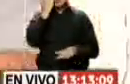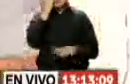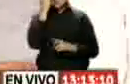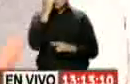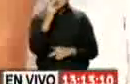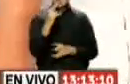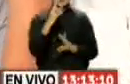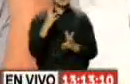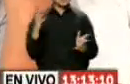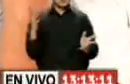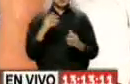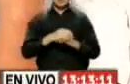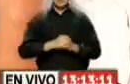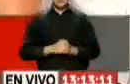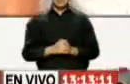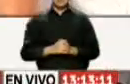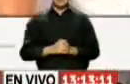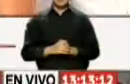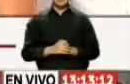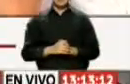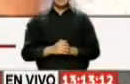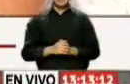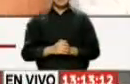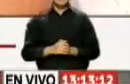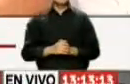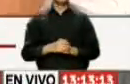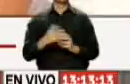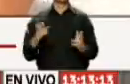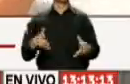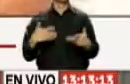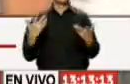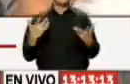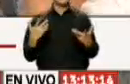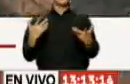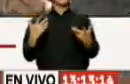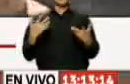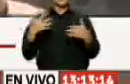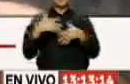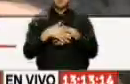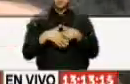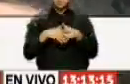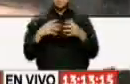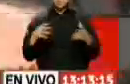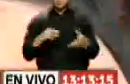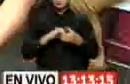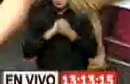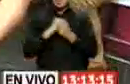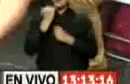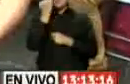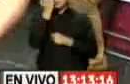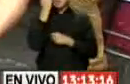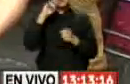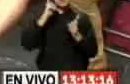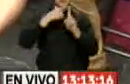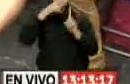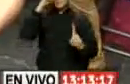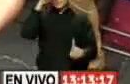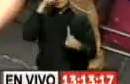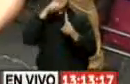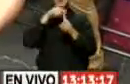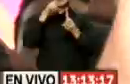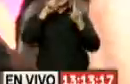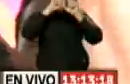Ecuador. Sumarse a la creación de la UNASUR indígena. Destacan que uno de sus principios es la sentencia contra